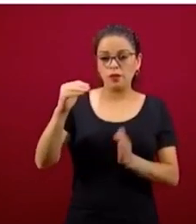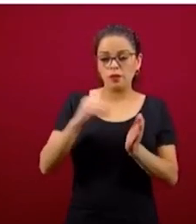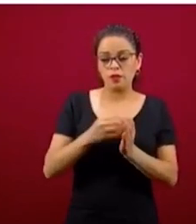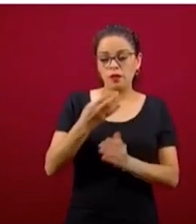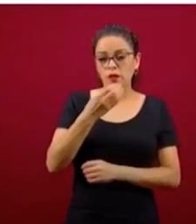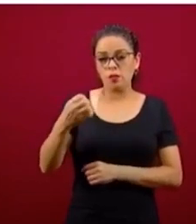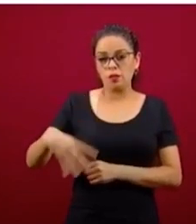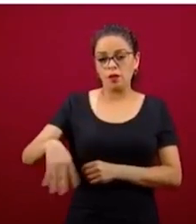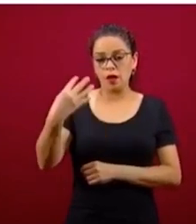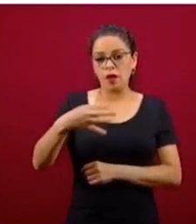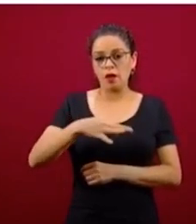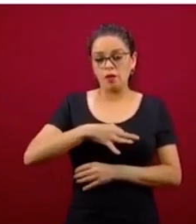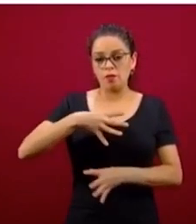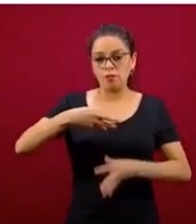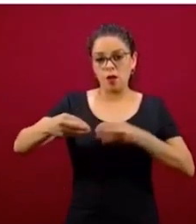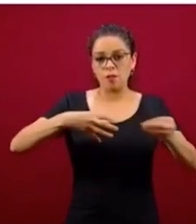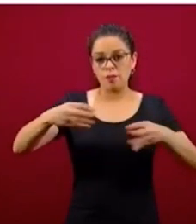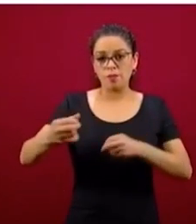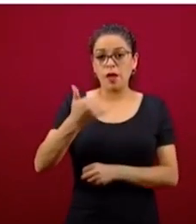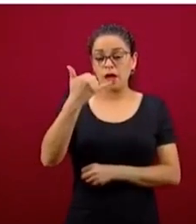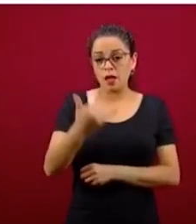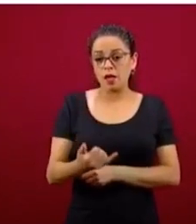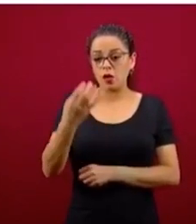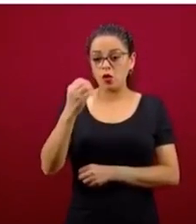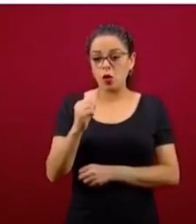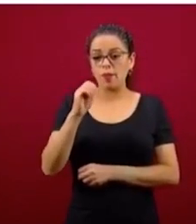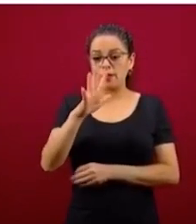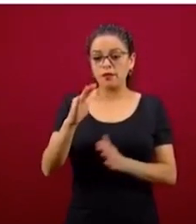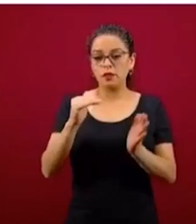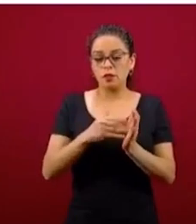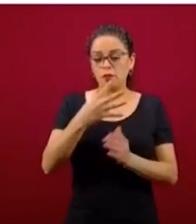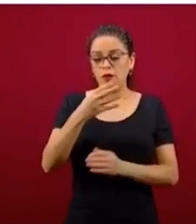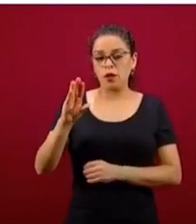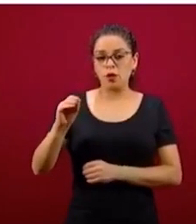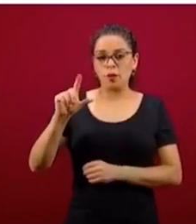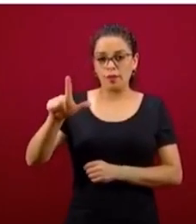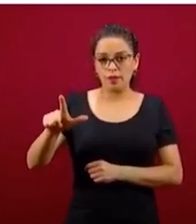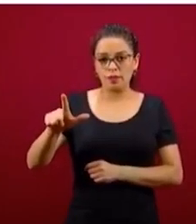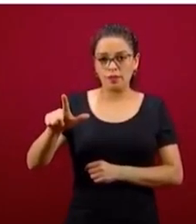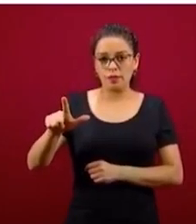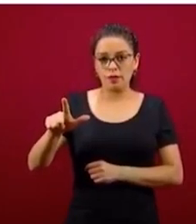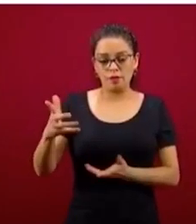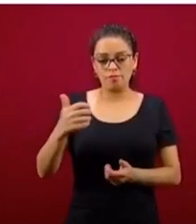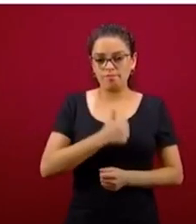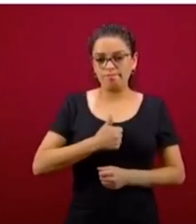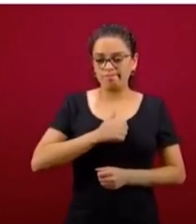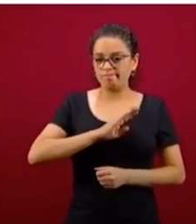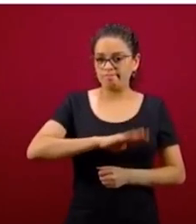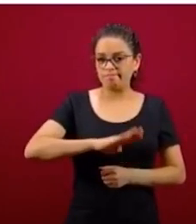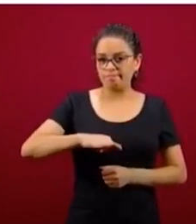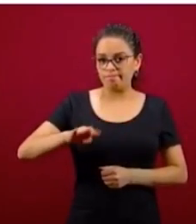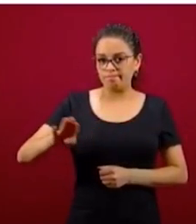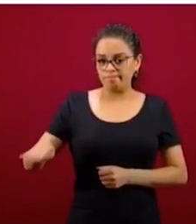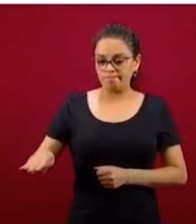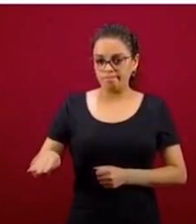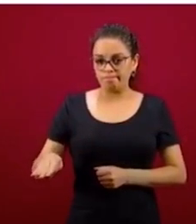contagios y 95 mil 597 de funciones en